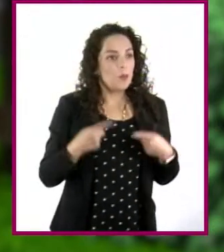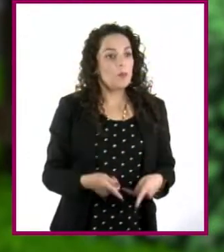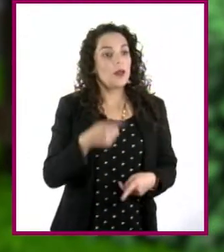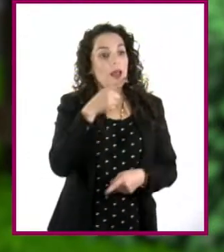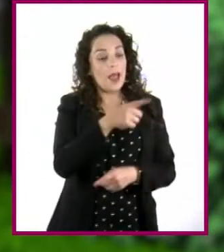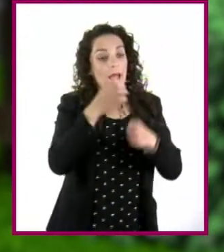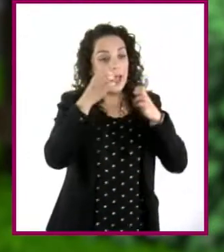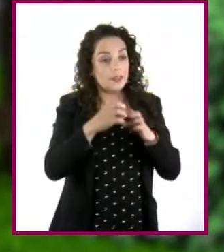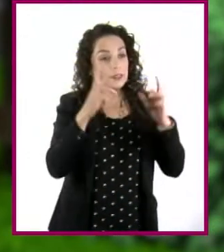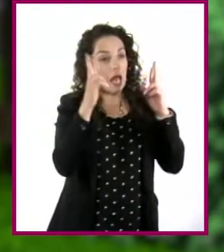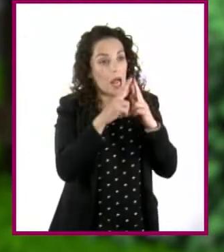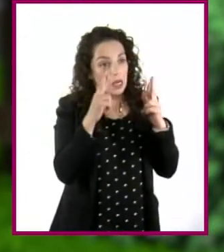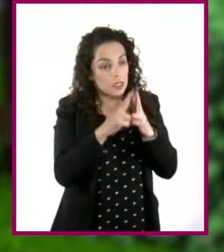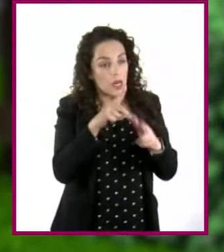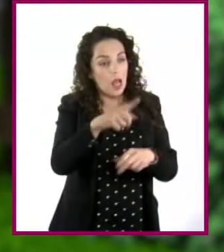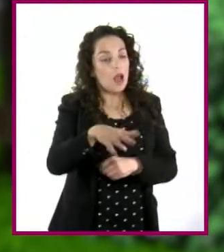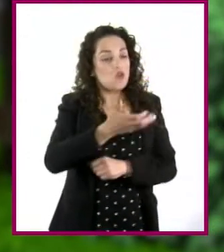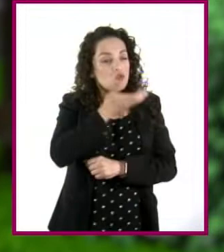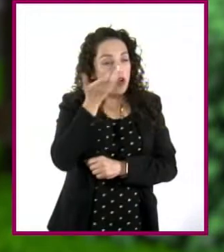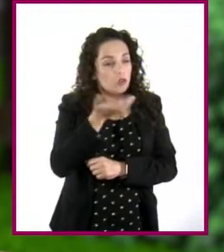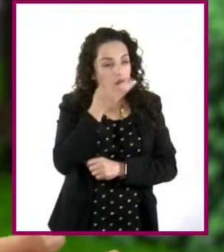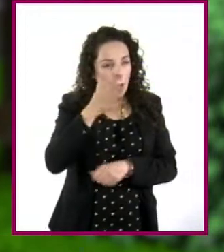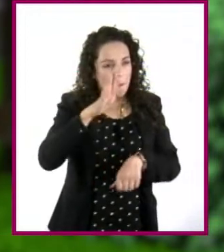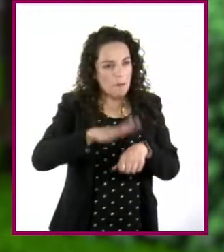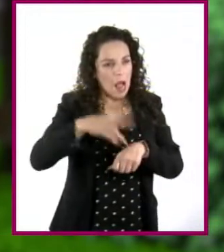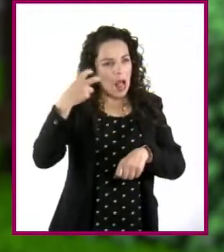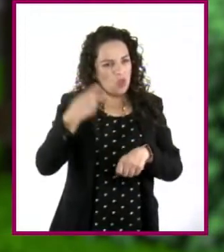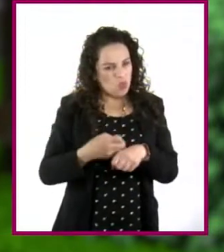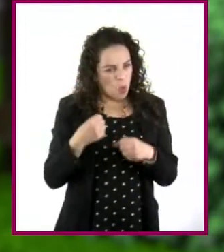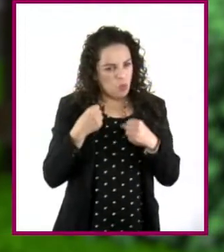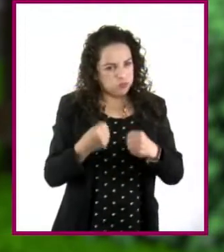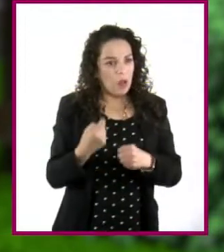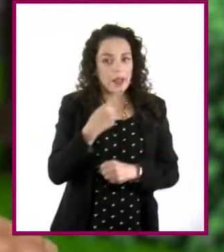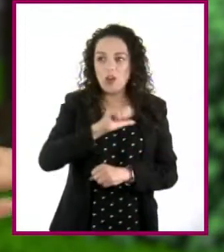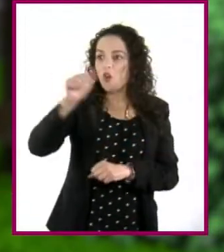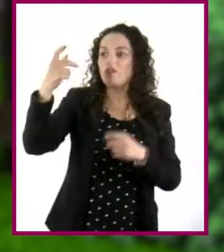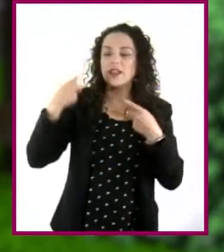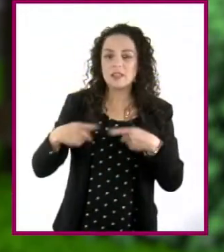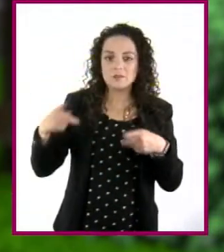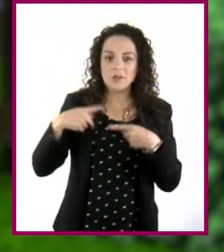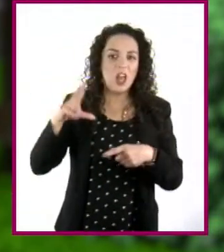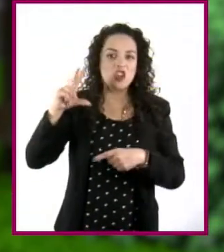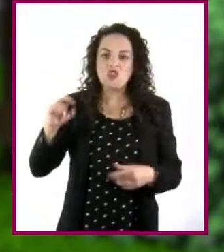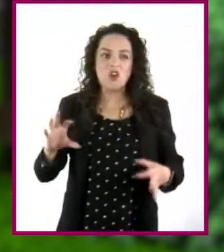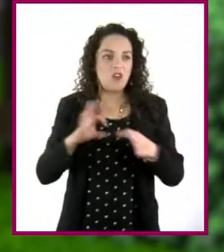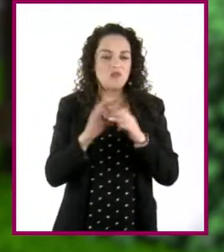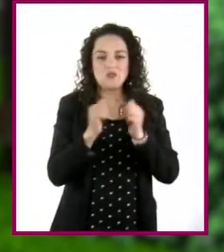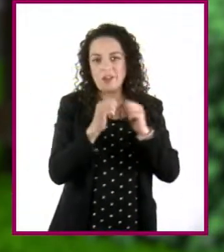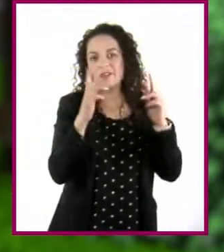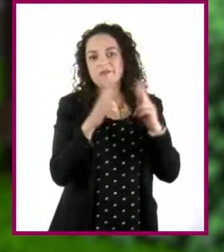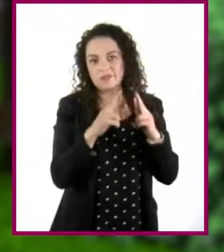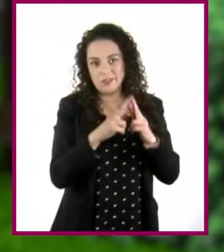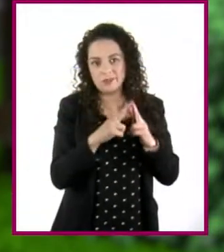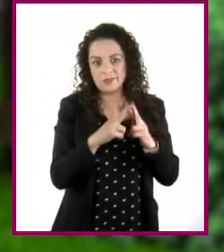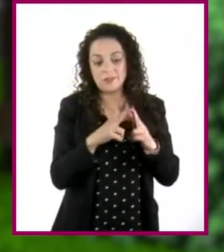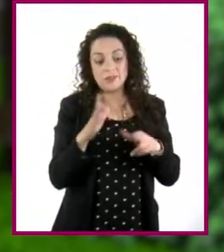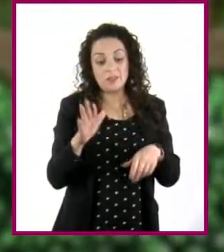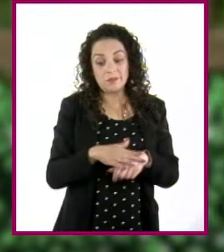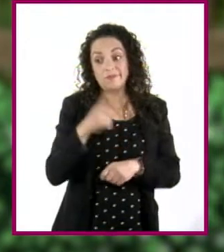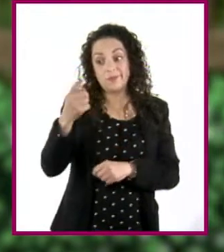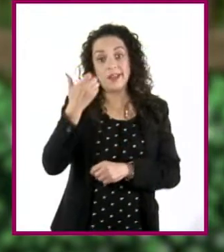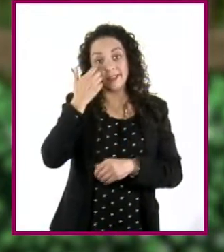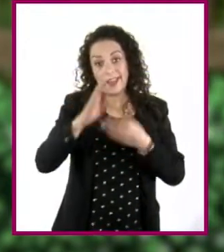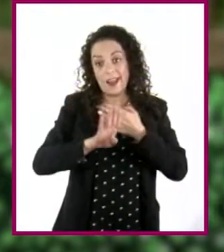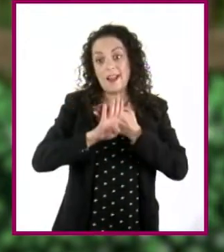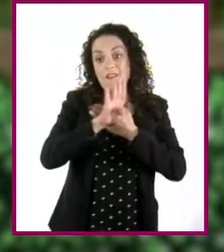tiene costumbres y hábitos más estrictos todavía que la gente que no. Están tratando de evitar los pecados a toda costa.